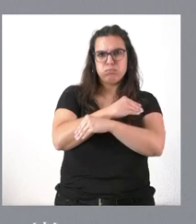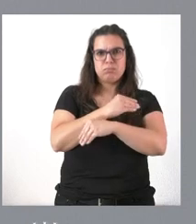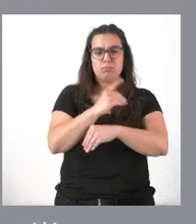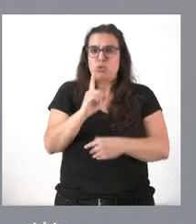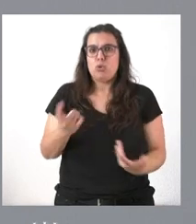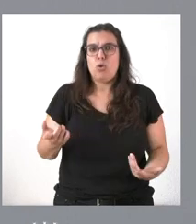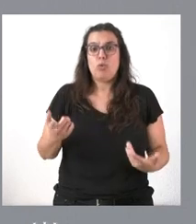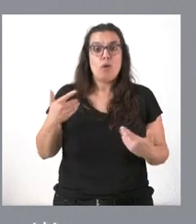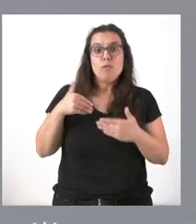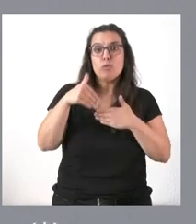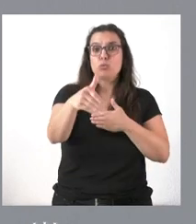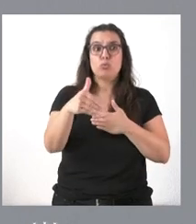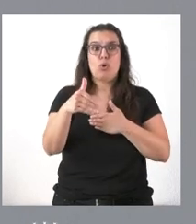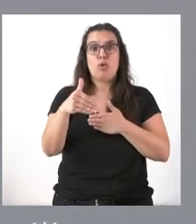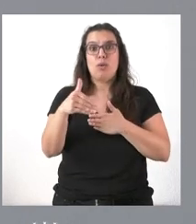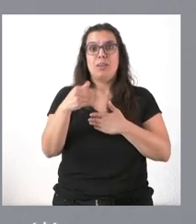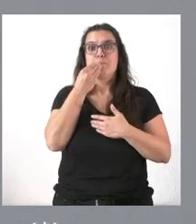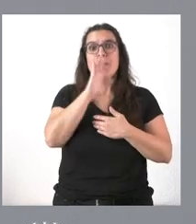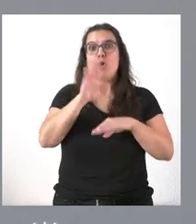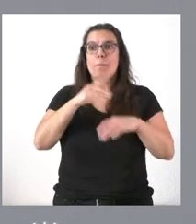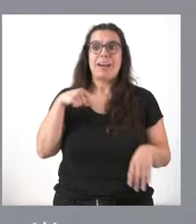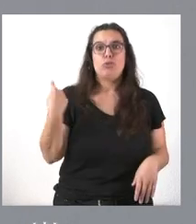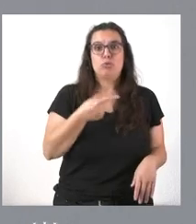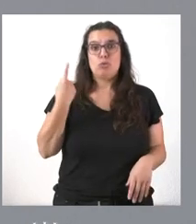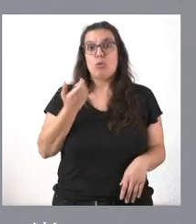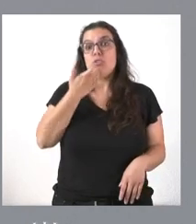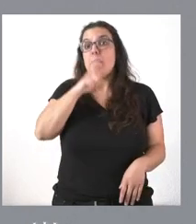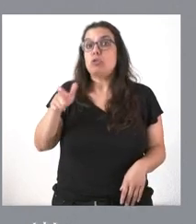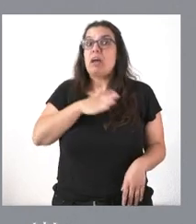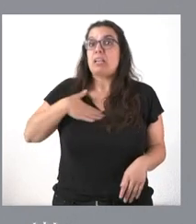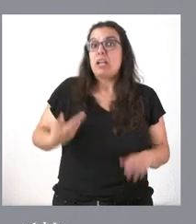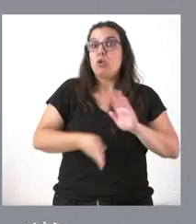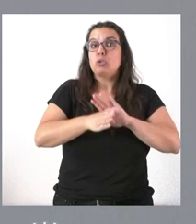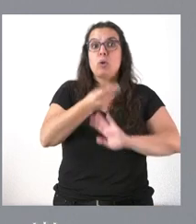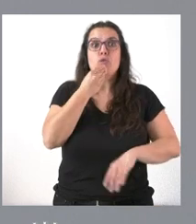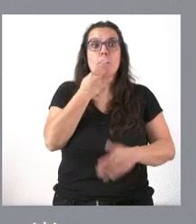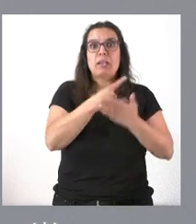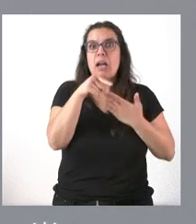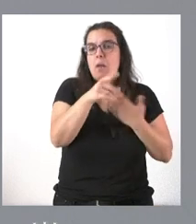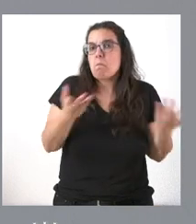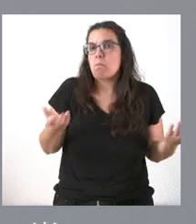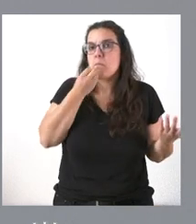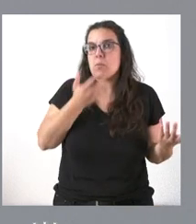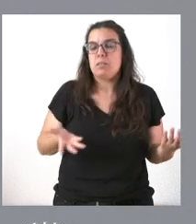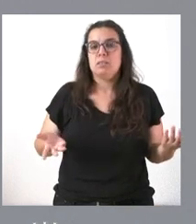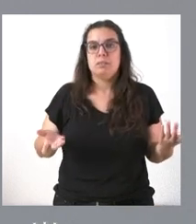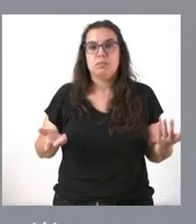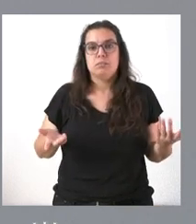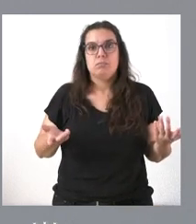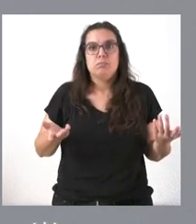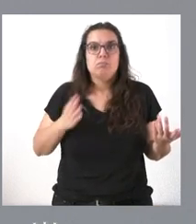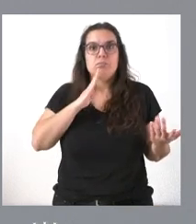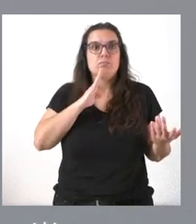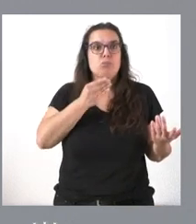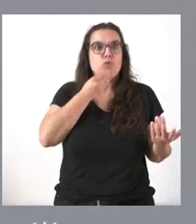contrario si es que es un futuro que nos tiene que convocar a todos para aquellas personas que deseen seguir consumiendo ese tipo de productos que en un